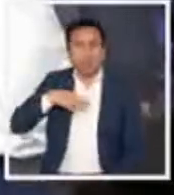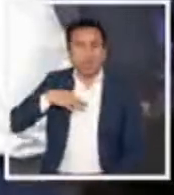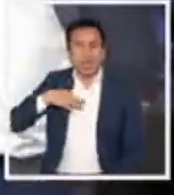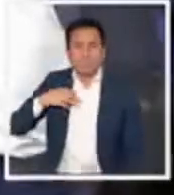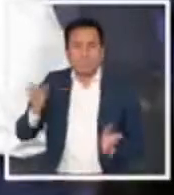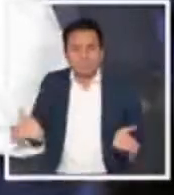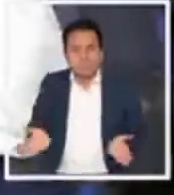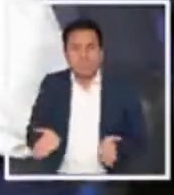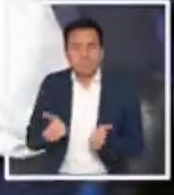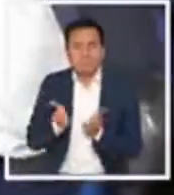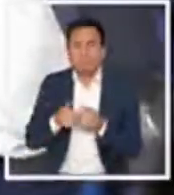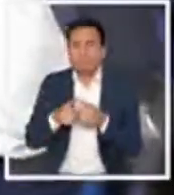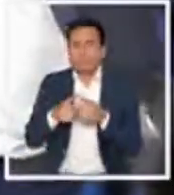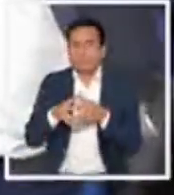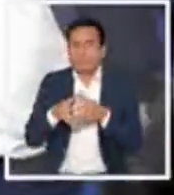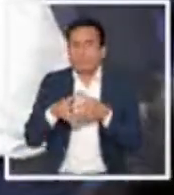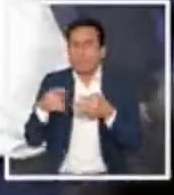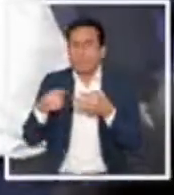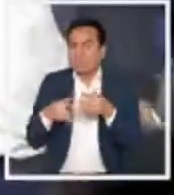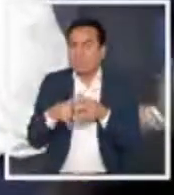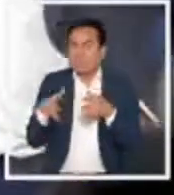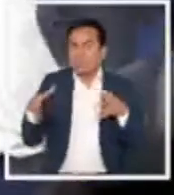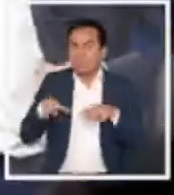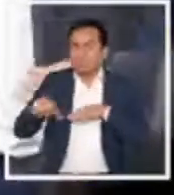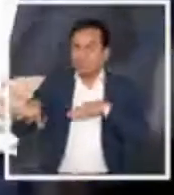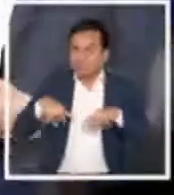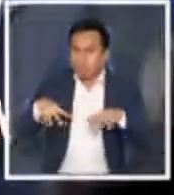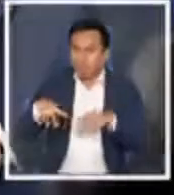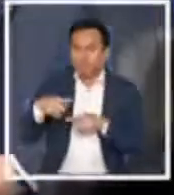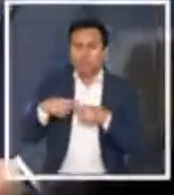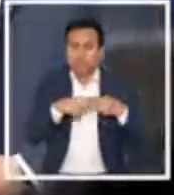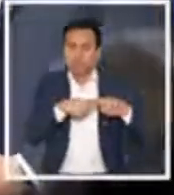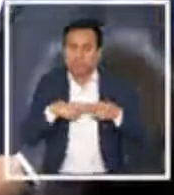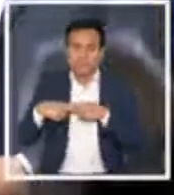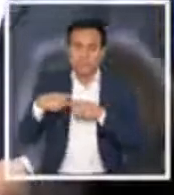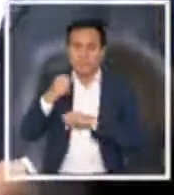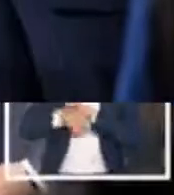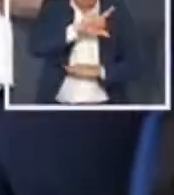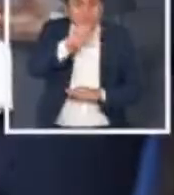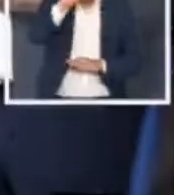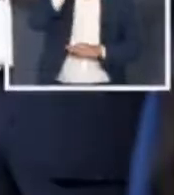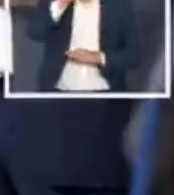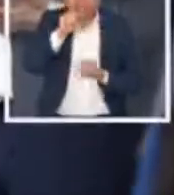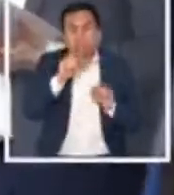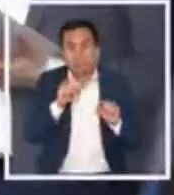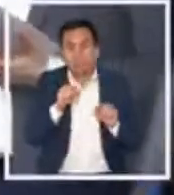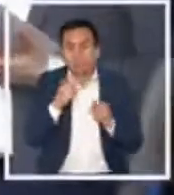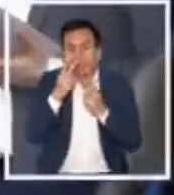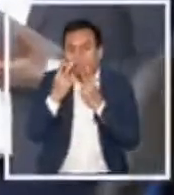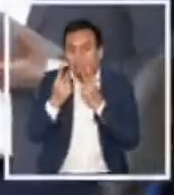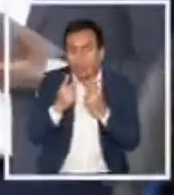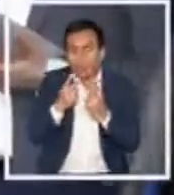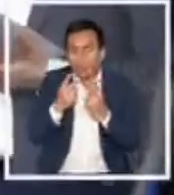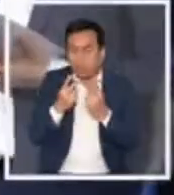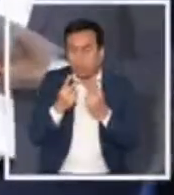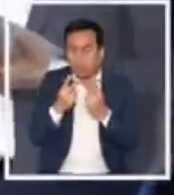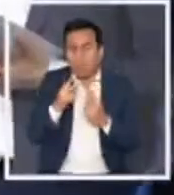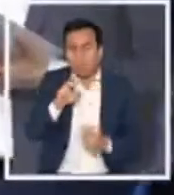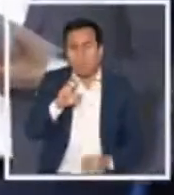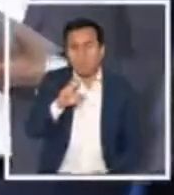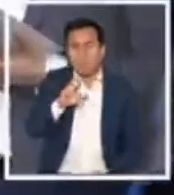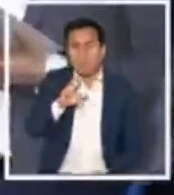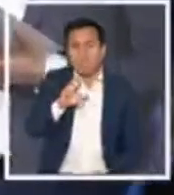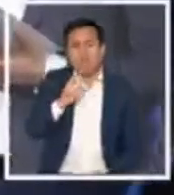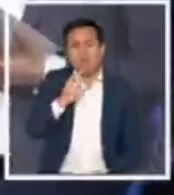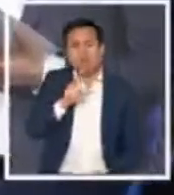impulsaron las grandes y los grandes movimientos sociales de 2019. Veo a Eugenia,